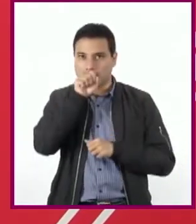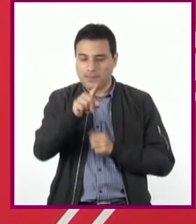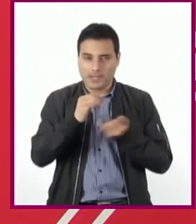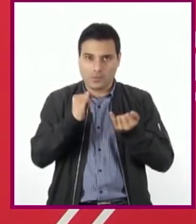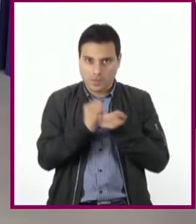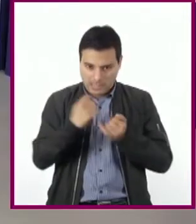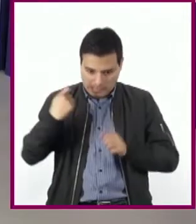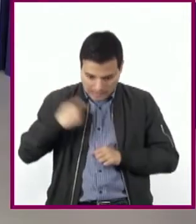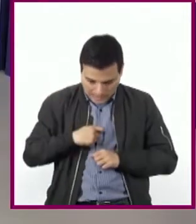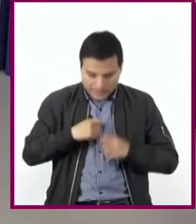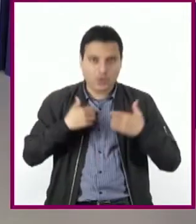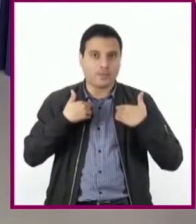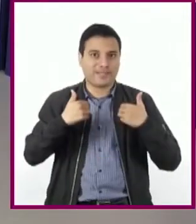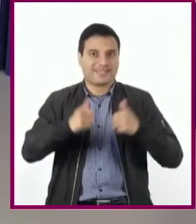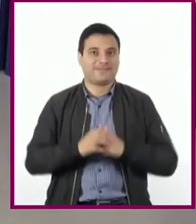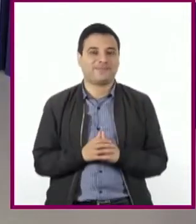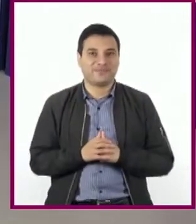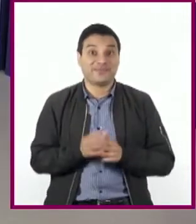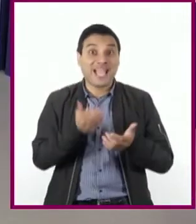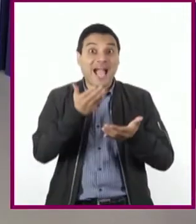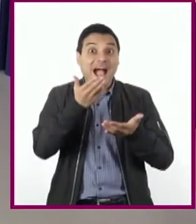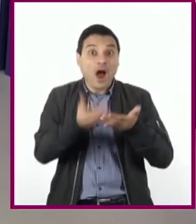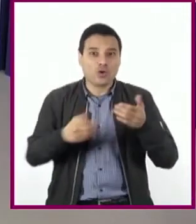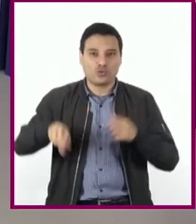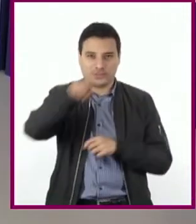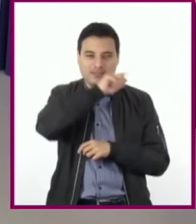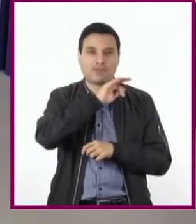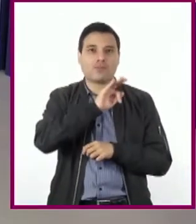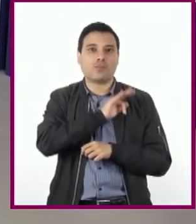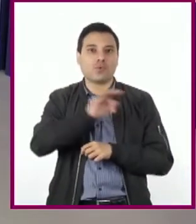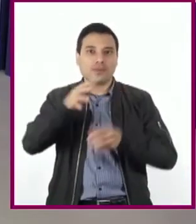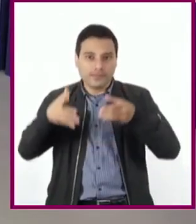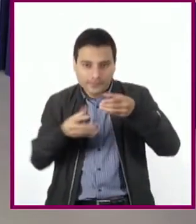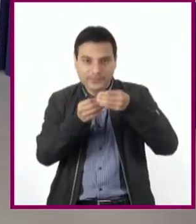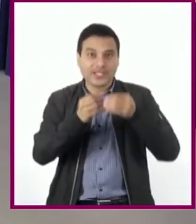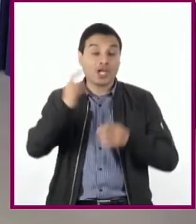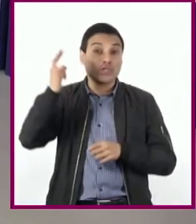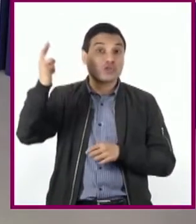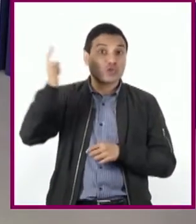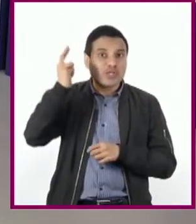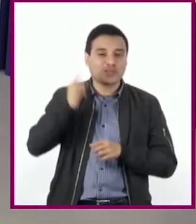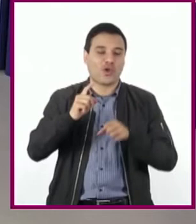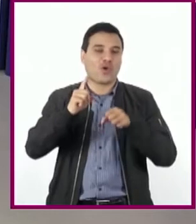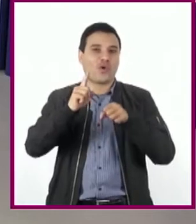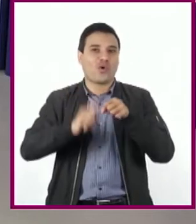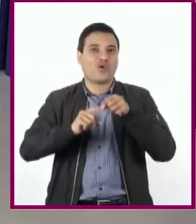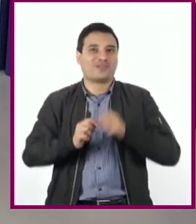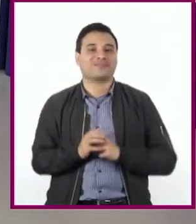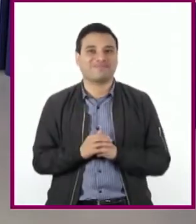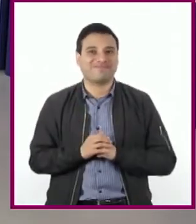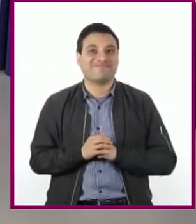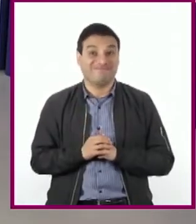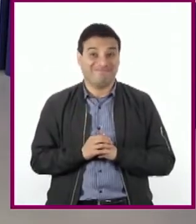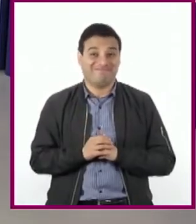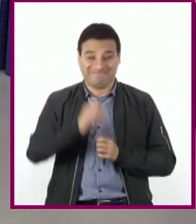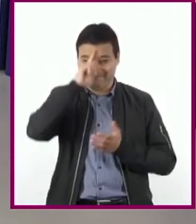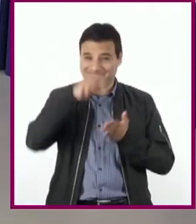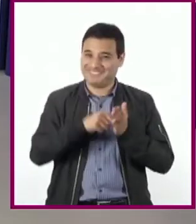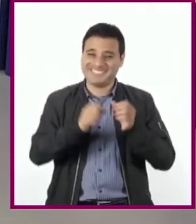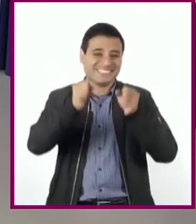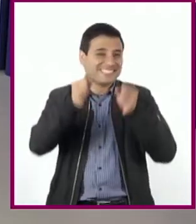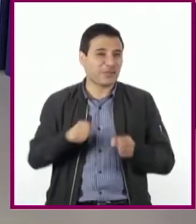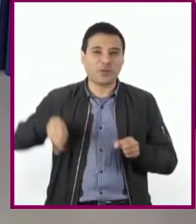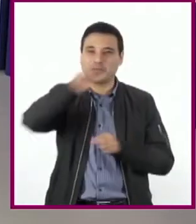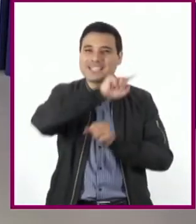mismos. Ahora, sumen el sonido y los colores para representar sus emociones. Seguramente sus historias